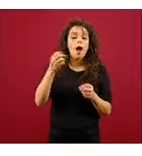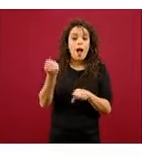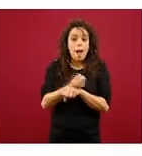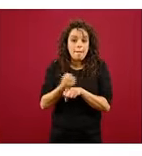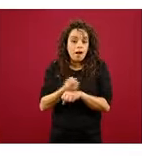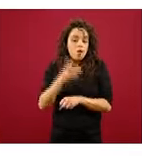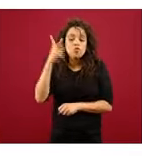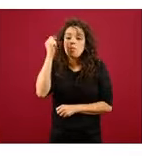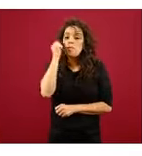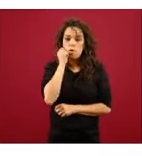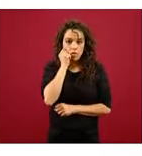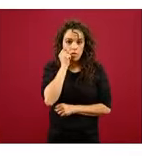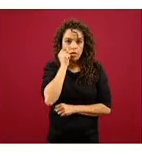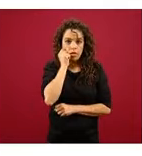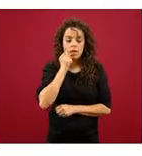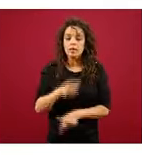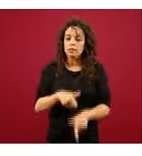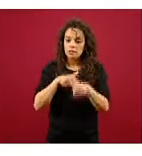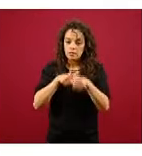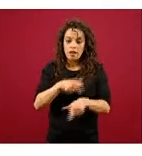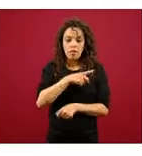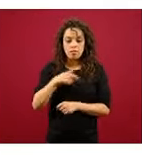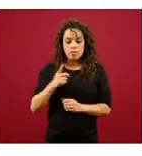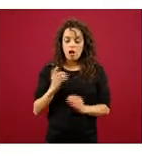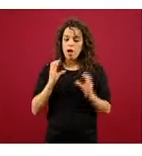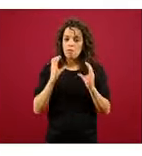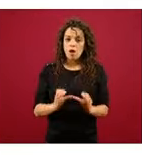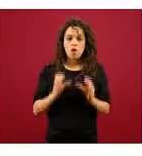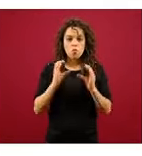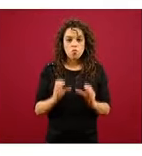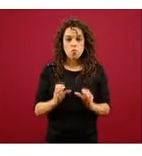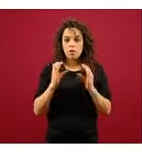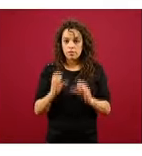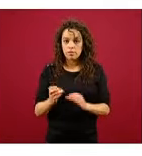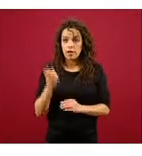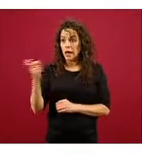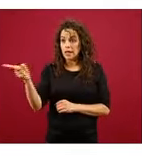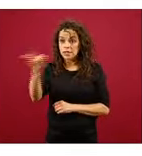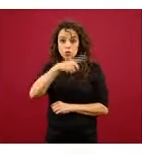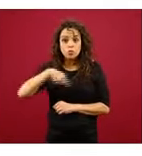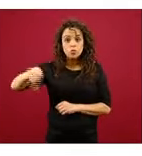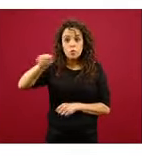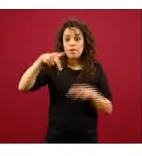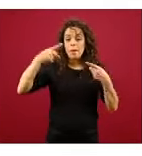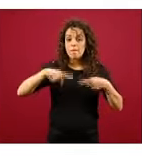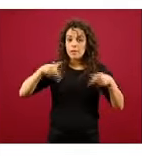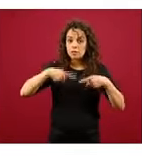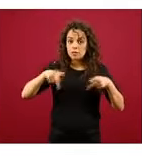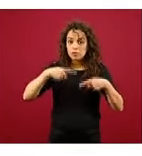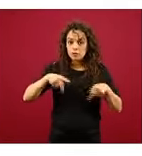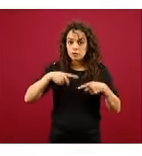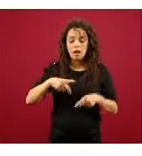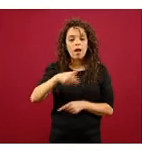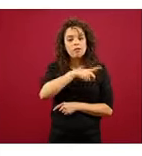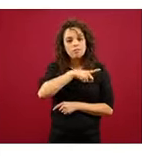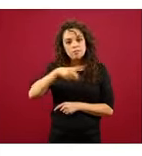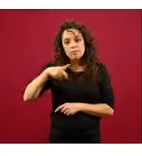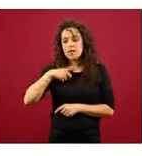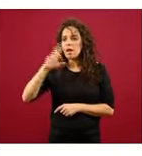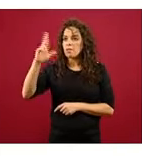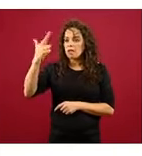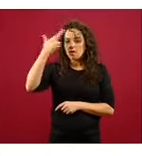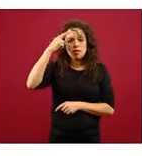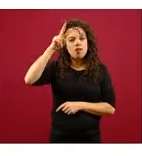medidas deben de continuar. Esto es algo que nuestra población no debe de perder de vista y que todos los días tenemos que recordar de manera muy